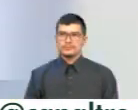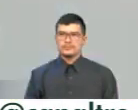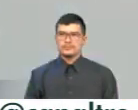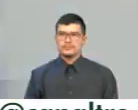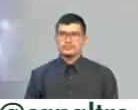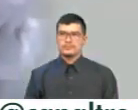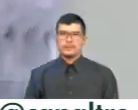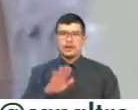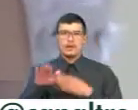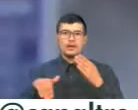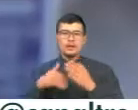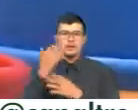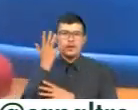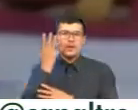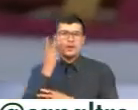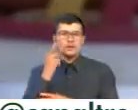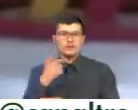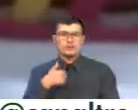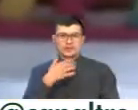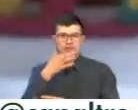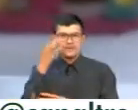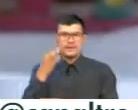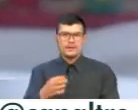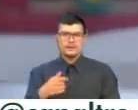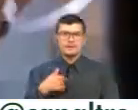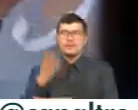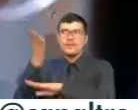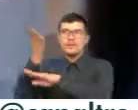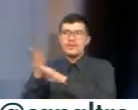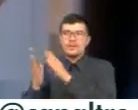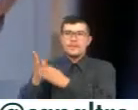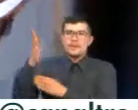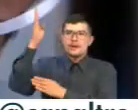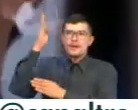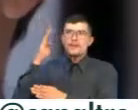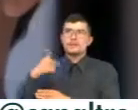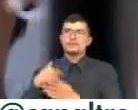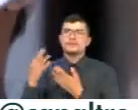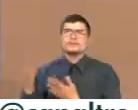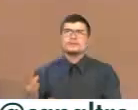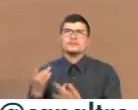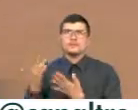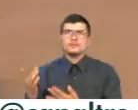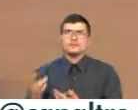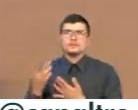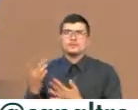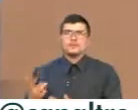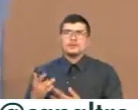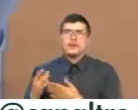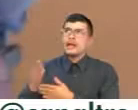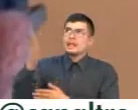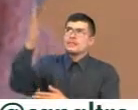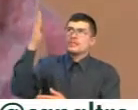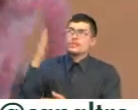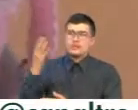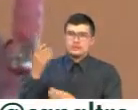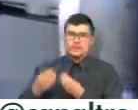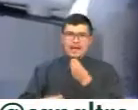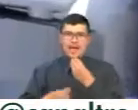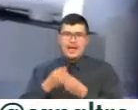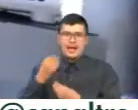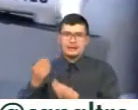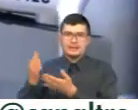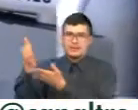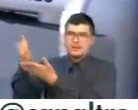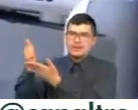Todos los días de verdad pedirle a Dios y esperanzada, muy esperanzada de que Dios va a obrar con